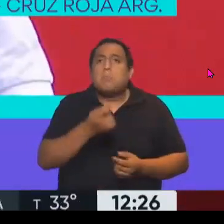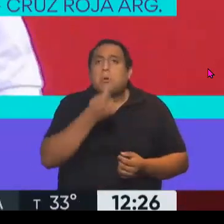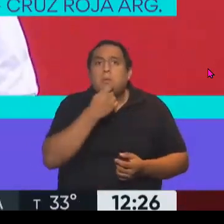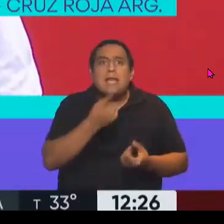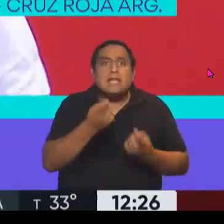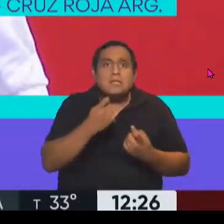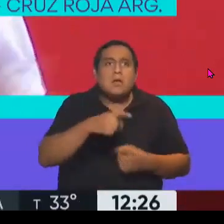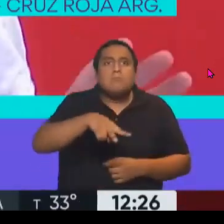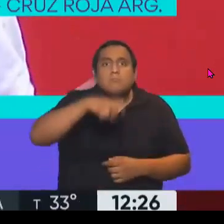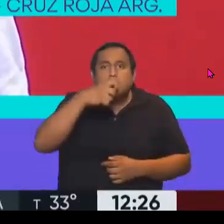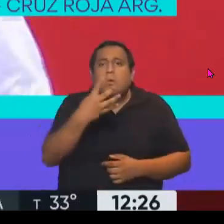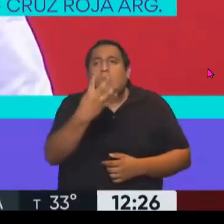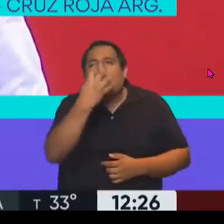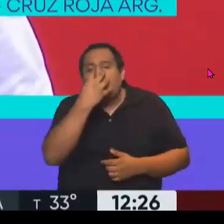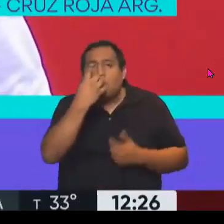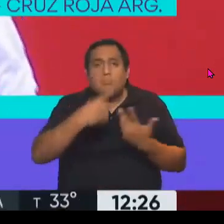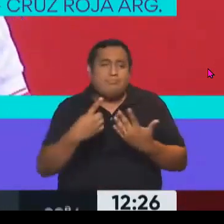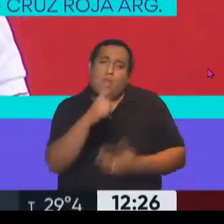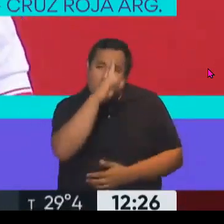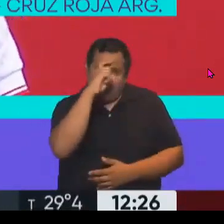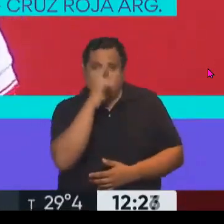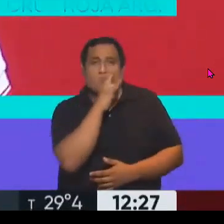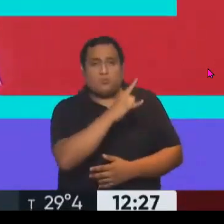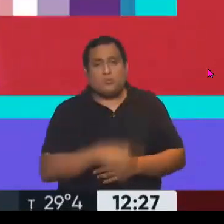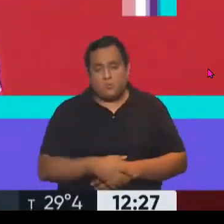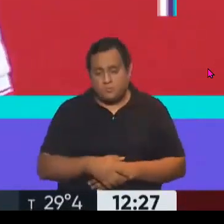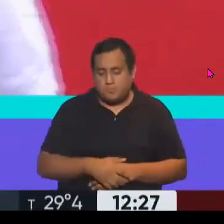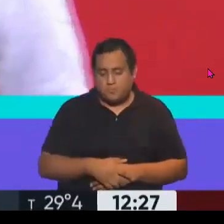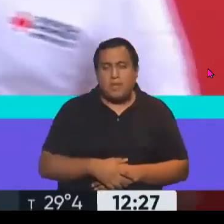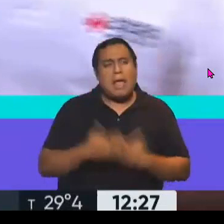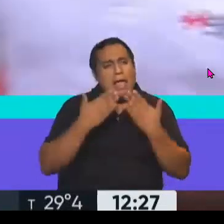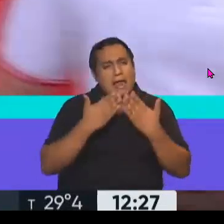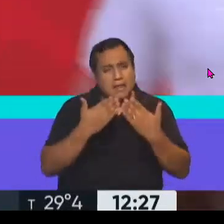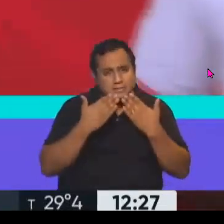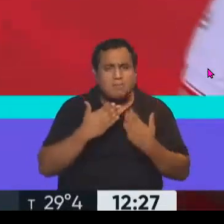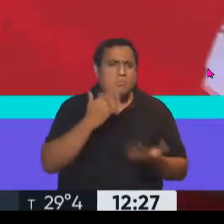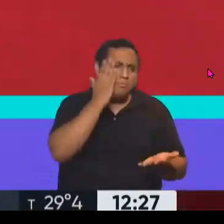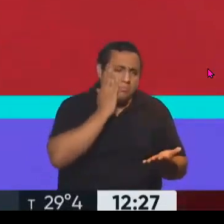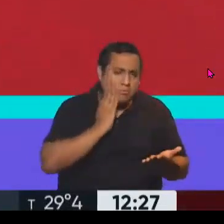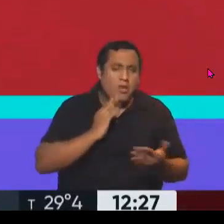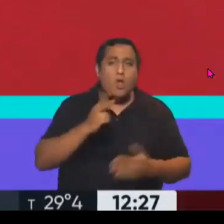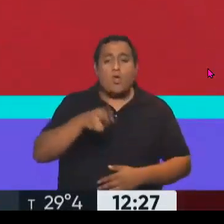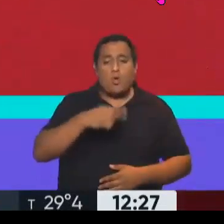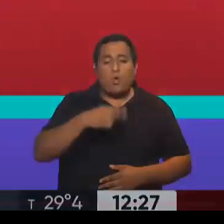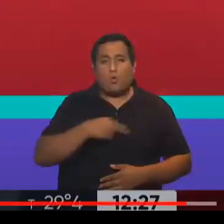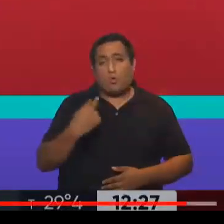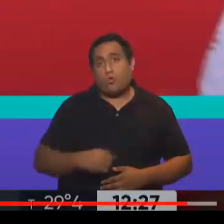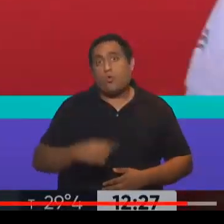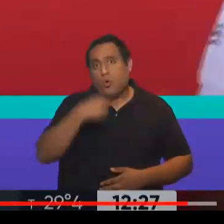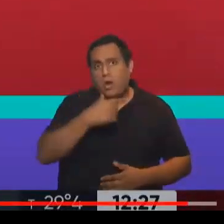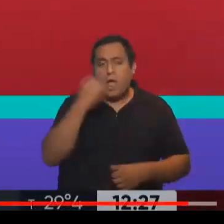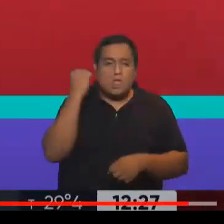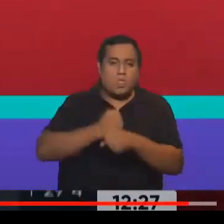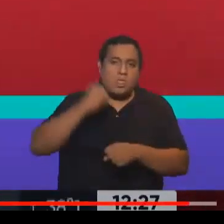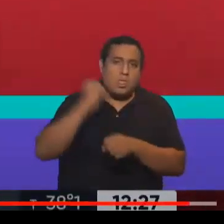hospital. En la calle, en la vía pública, solo compresiones. Matías, gracias. A ustedes. Y agradecemos la solidaridad de la Cruz Roja, que